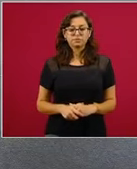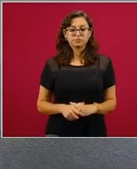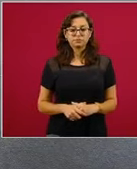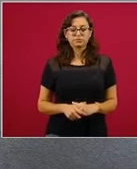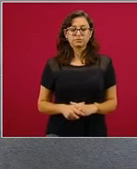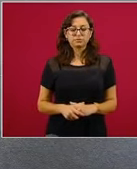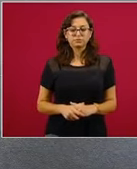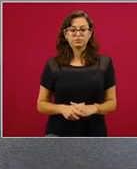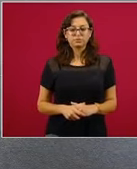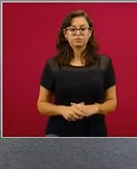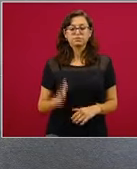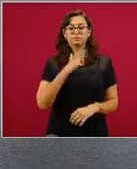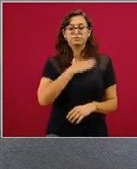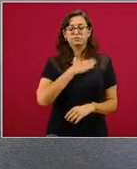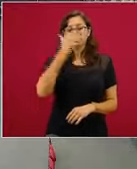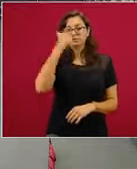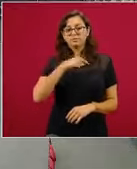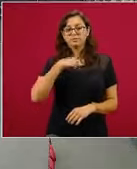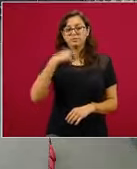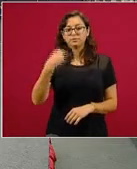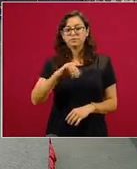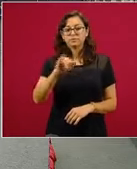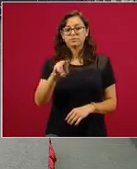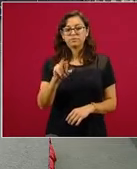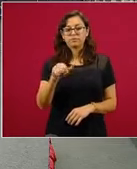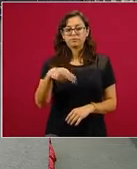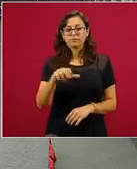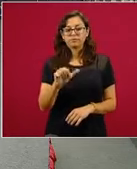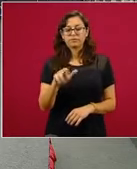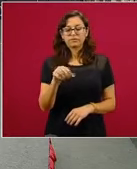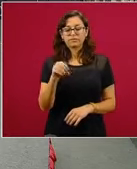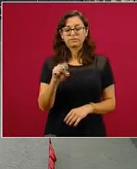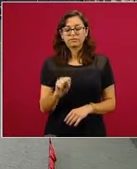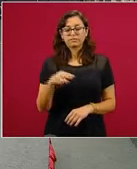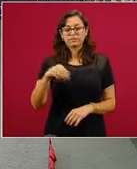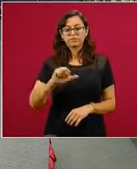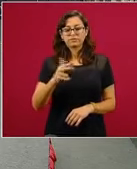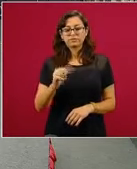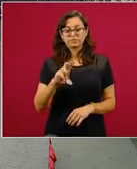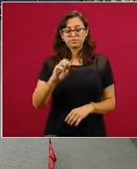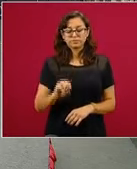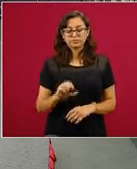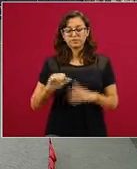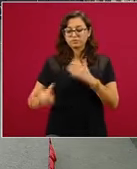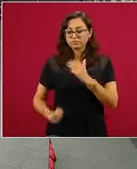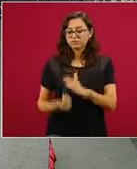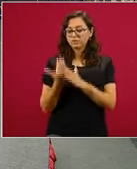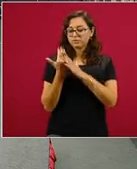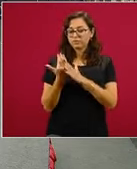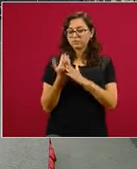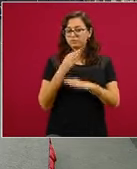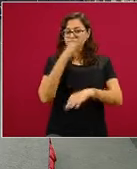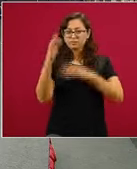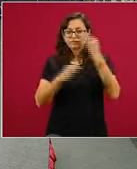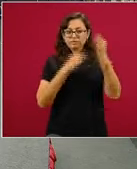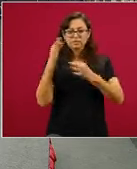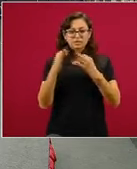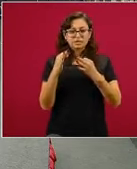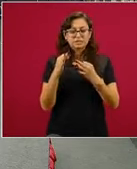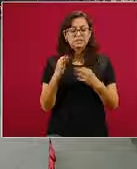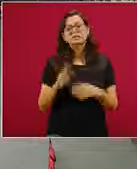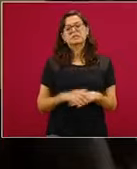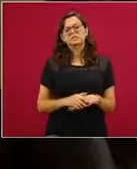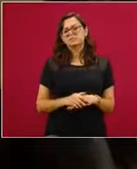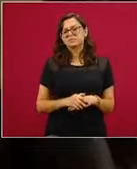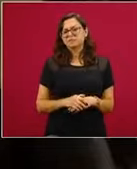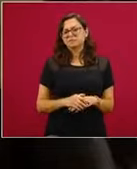Sí, buenas noches. Juan Carlos Machorro, AM de Querétaro. Doctor, con el anuncio de esta mañana, ¿no es un poco apresurado ya